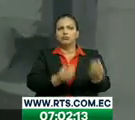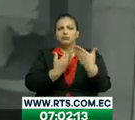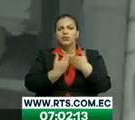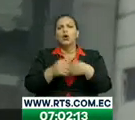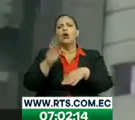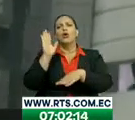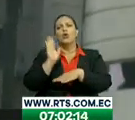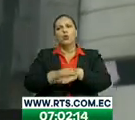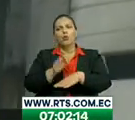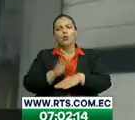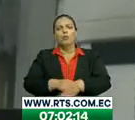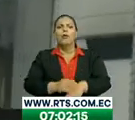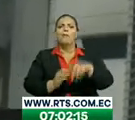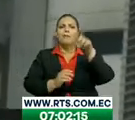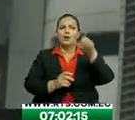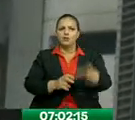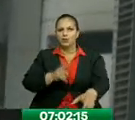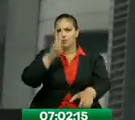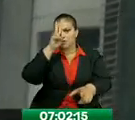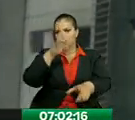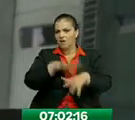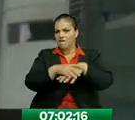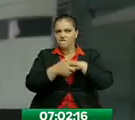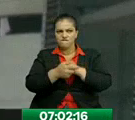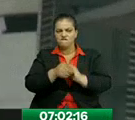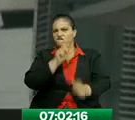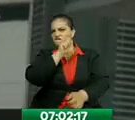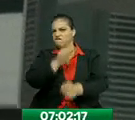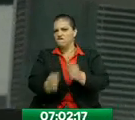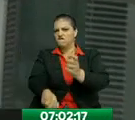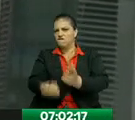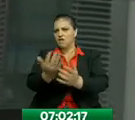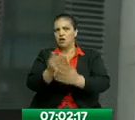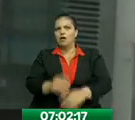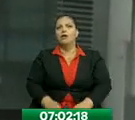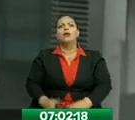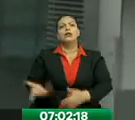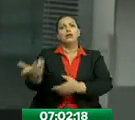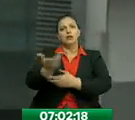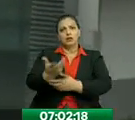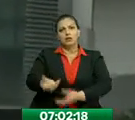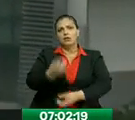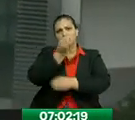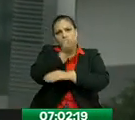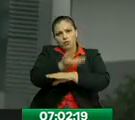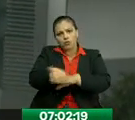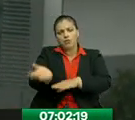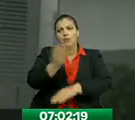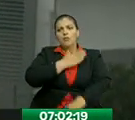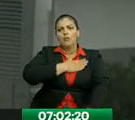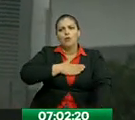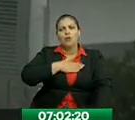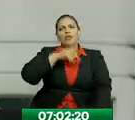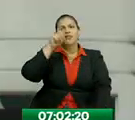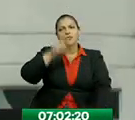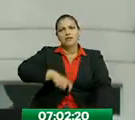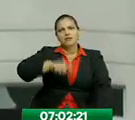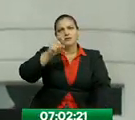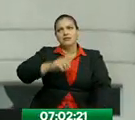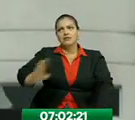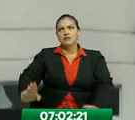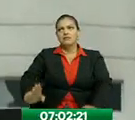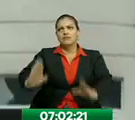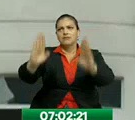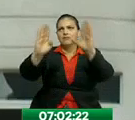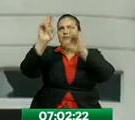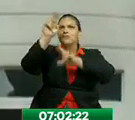sido provocado, y el otro, donde se realizan recomendaciones para que se haga un estudio de estructuras para